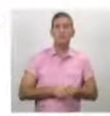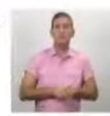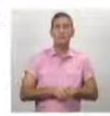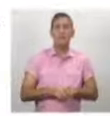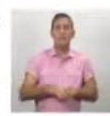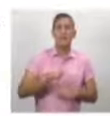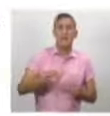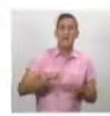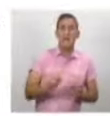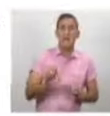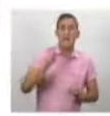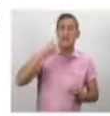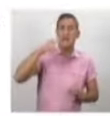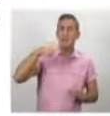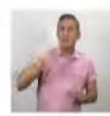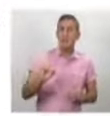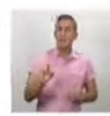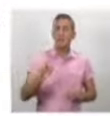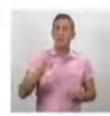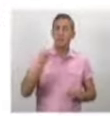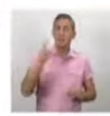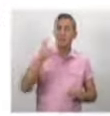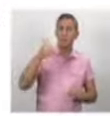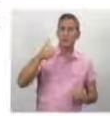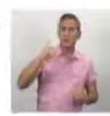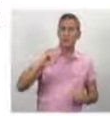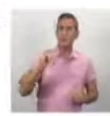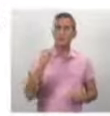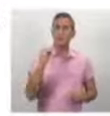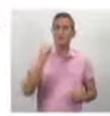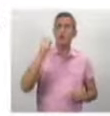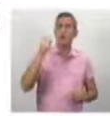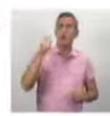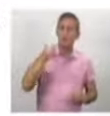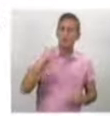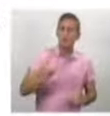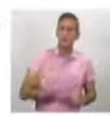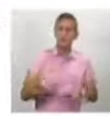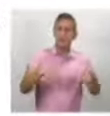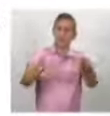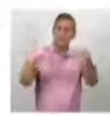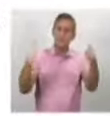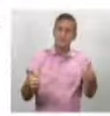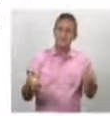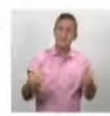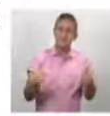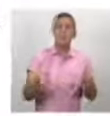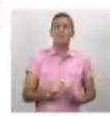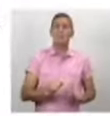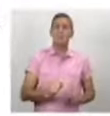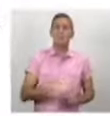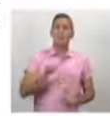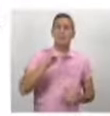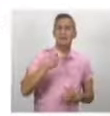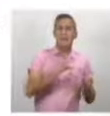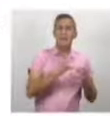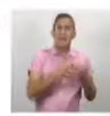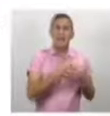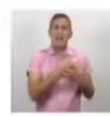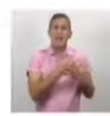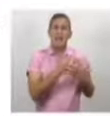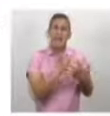nuclear. Es un citoplasma sencillo, sin sistema de membranas, y no posee orgánulos,